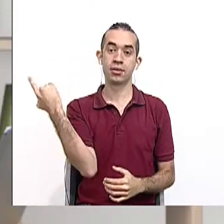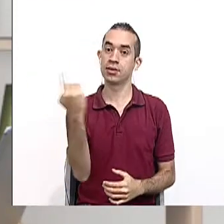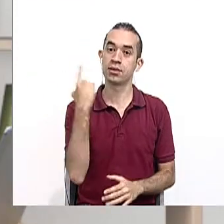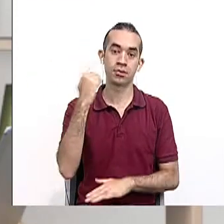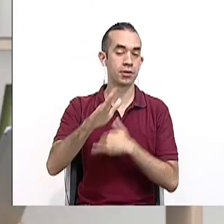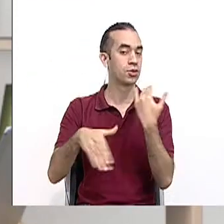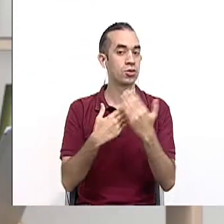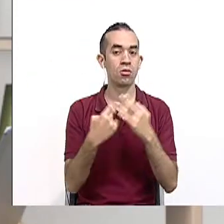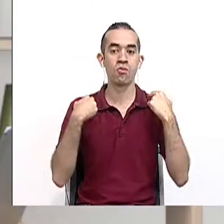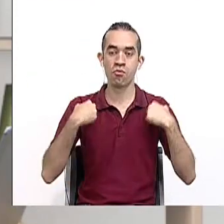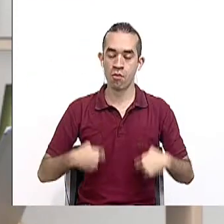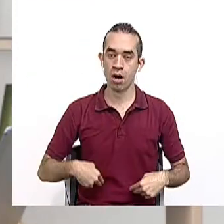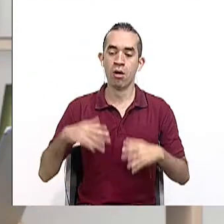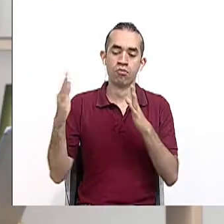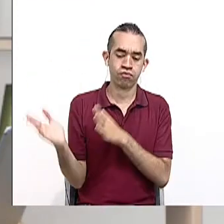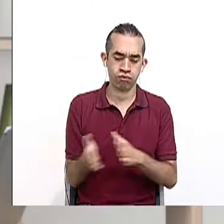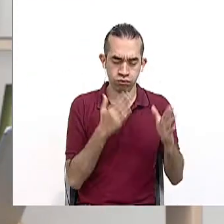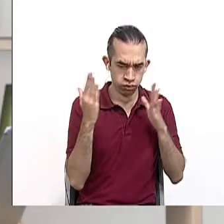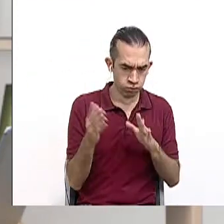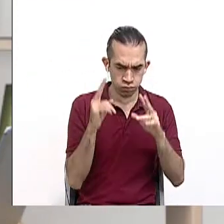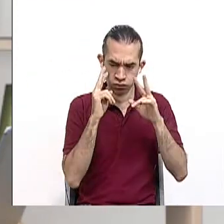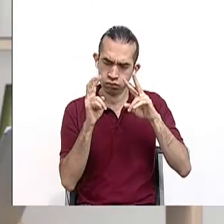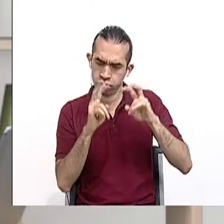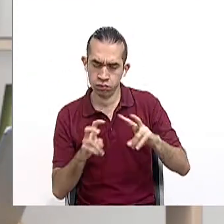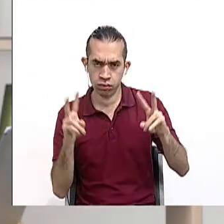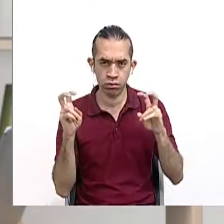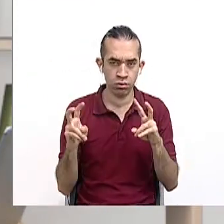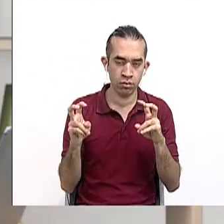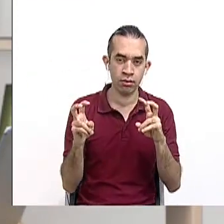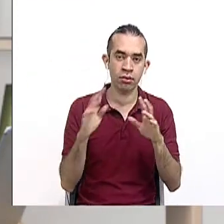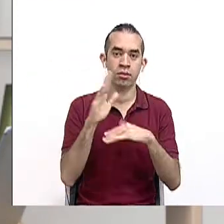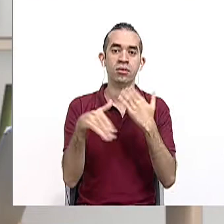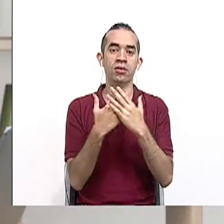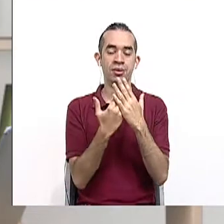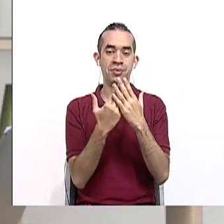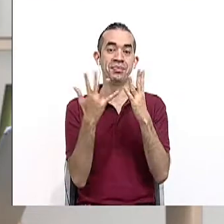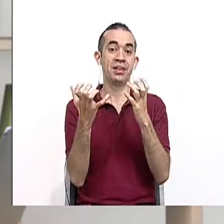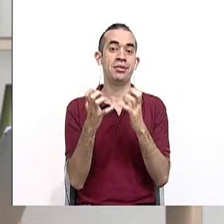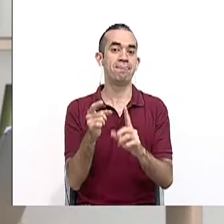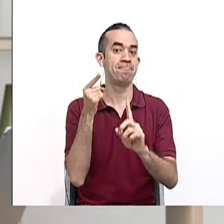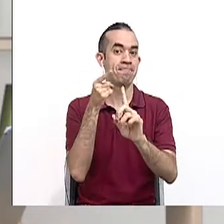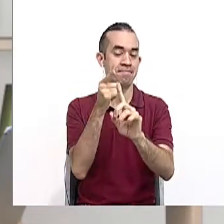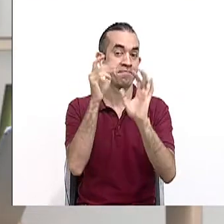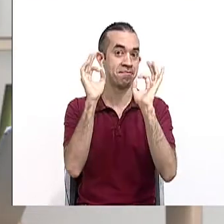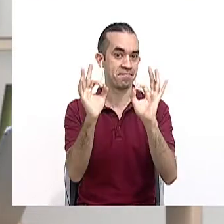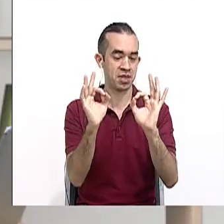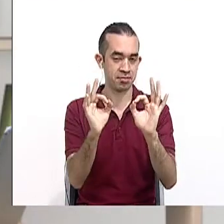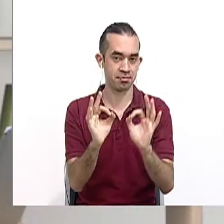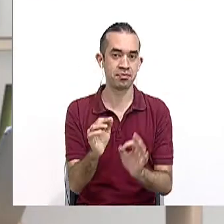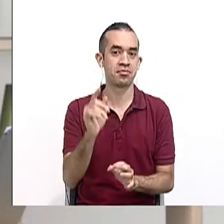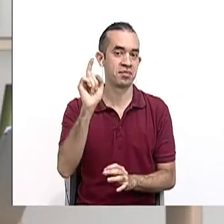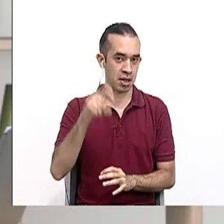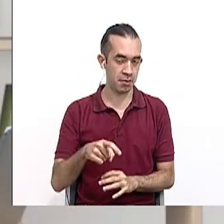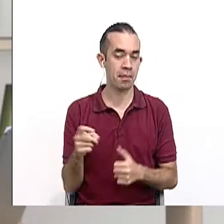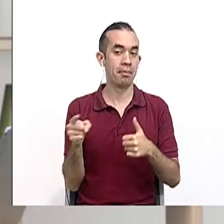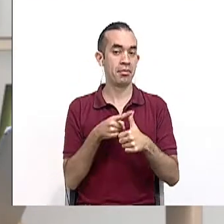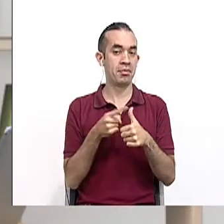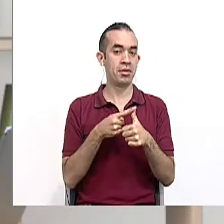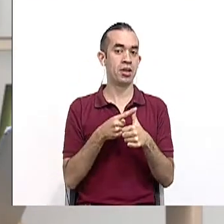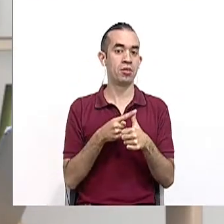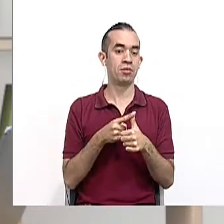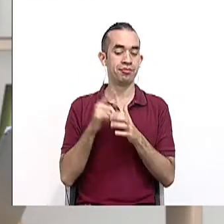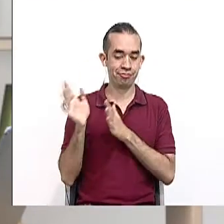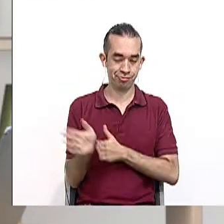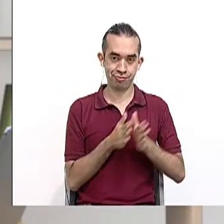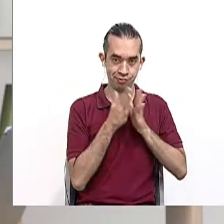prepara, se detiene y analiza. Para que todo le quede muy bien, para que todo nos quede muy bien, primero nos detenemos y nos preparamos, como